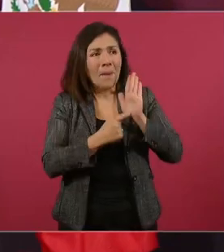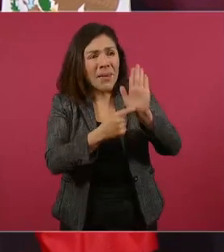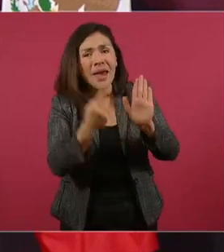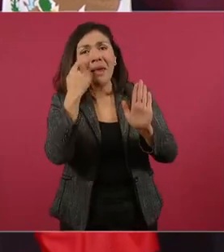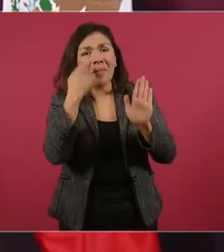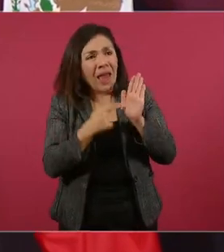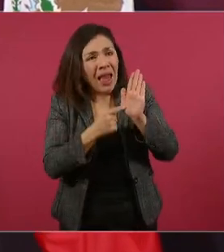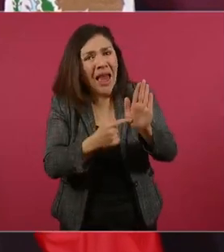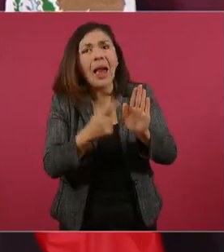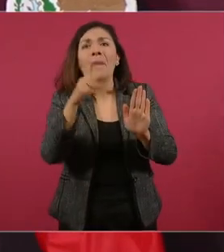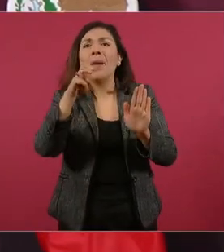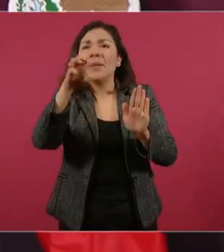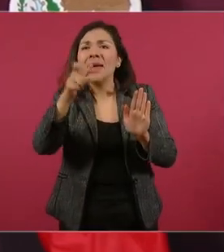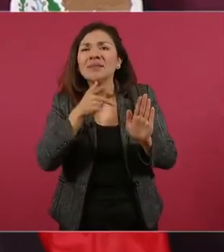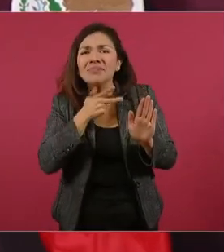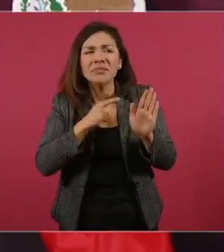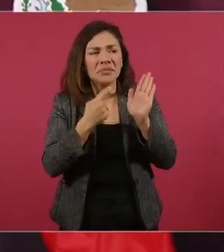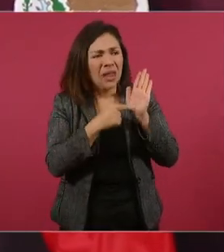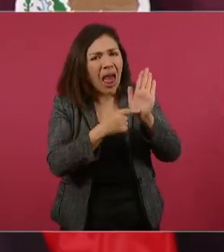No.